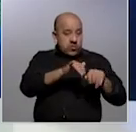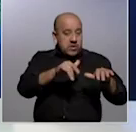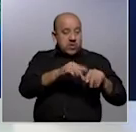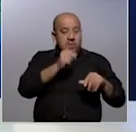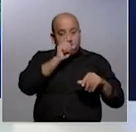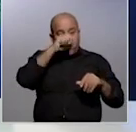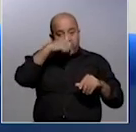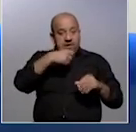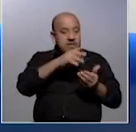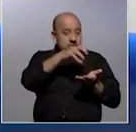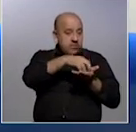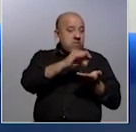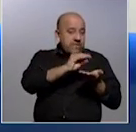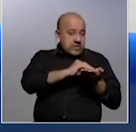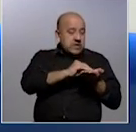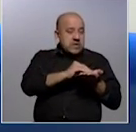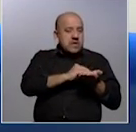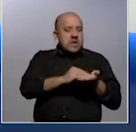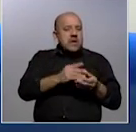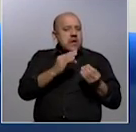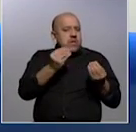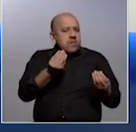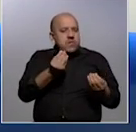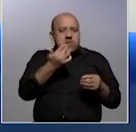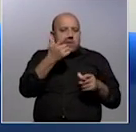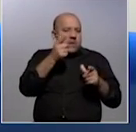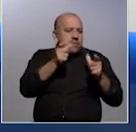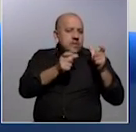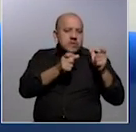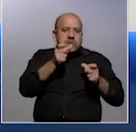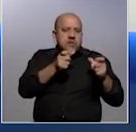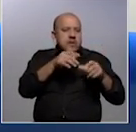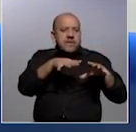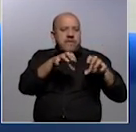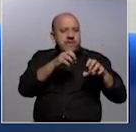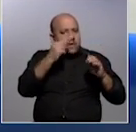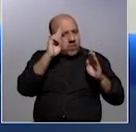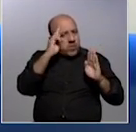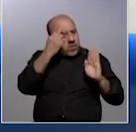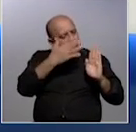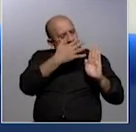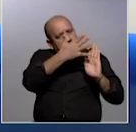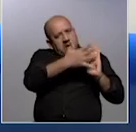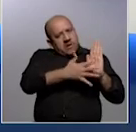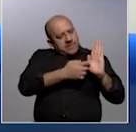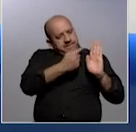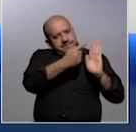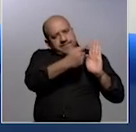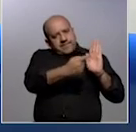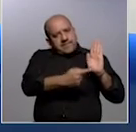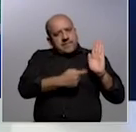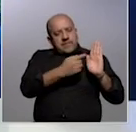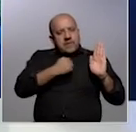montevideo como accede la gente que vive en el interior que padece en el